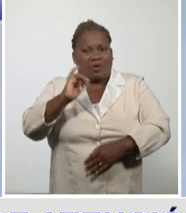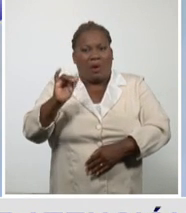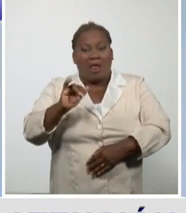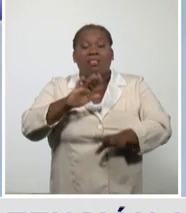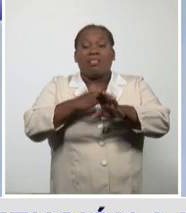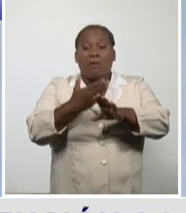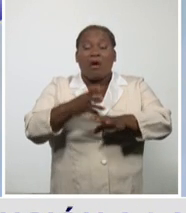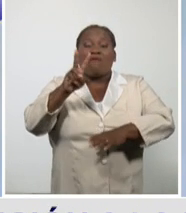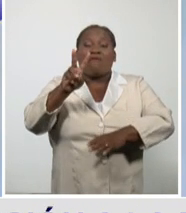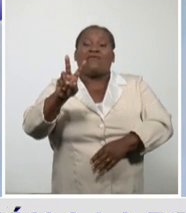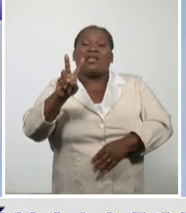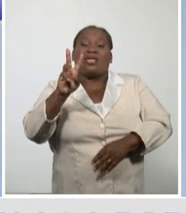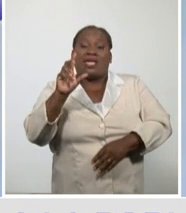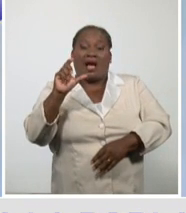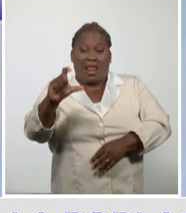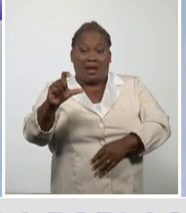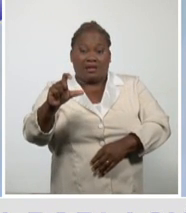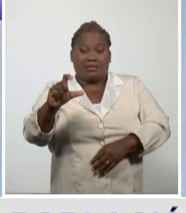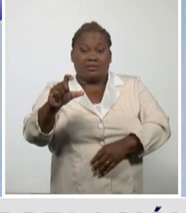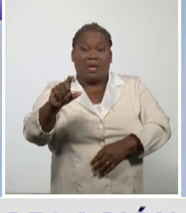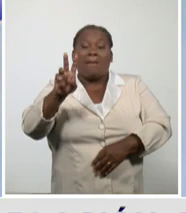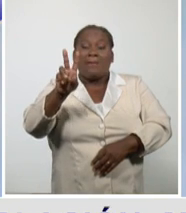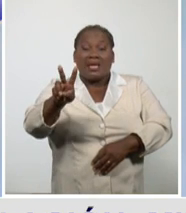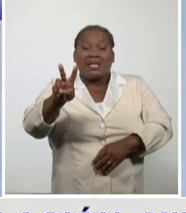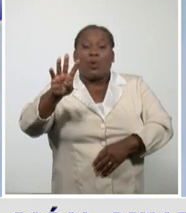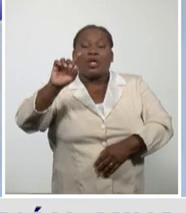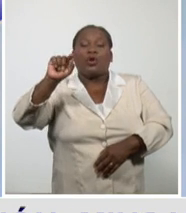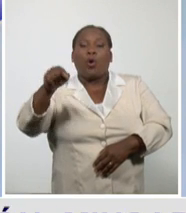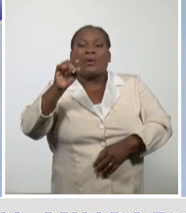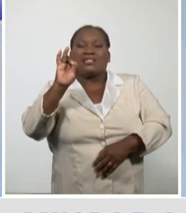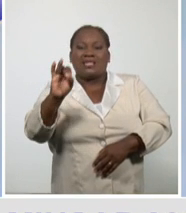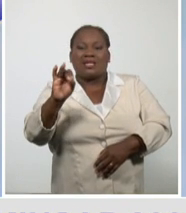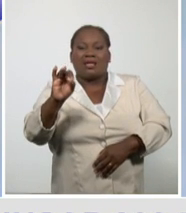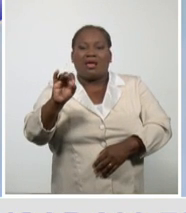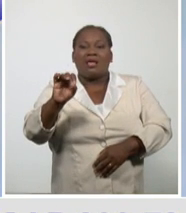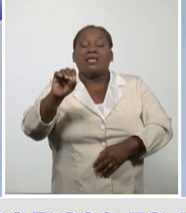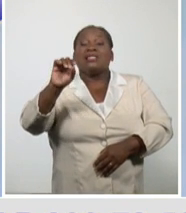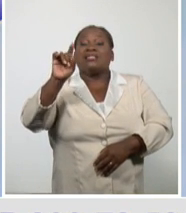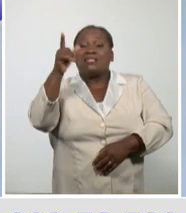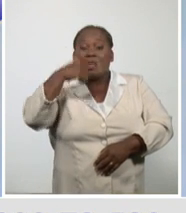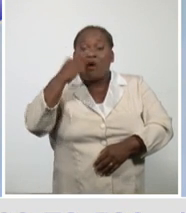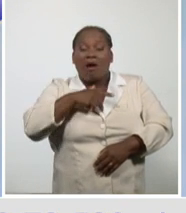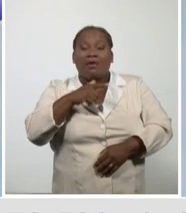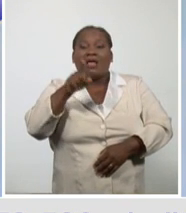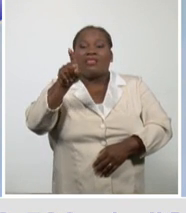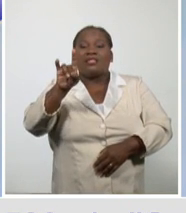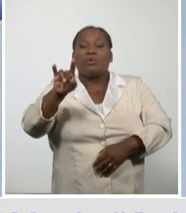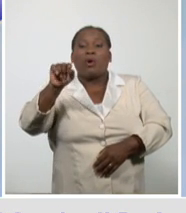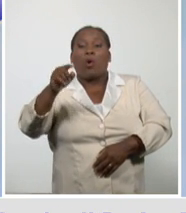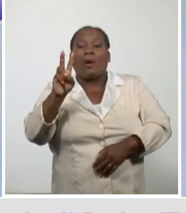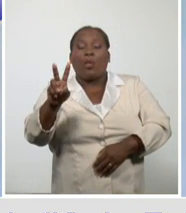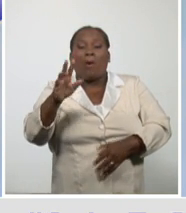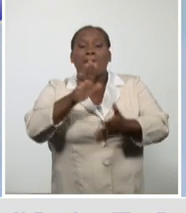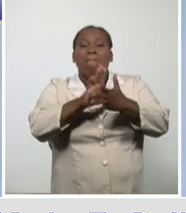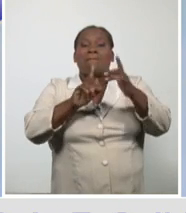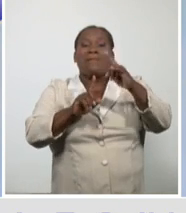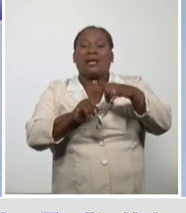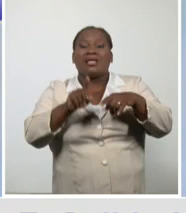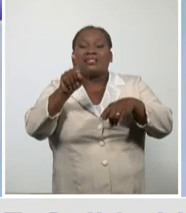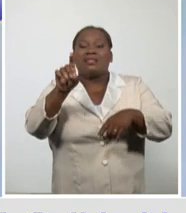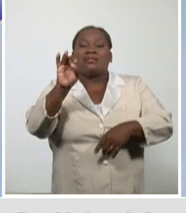con 24,7, le sigue Ciego de Ávila 19,2, le sigue Matanzas